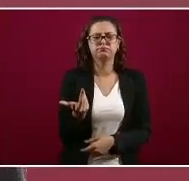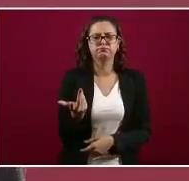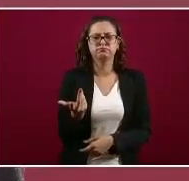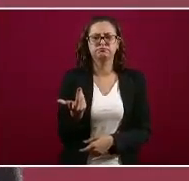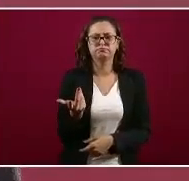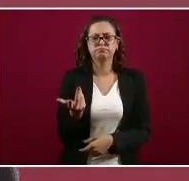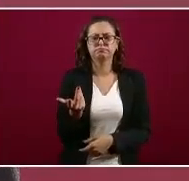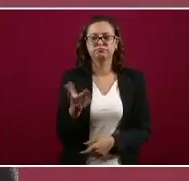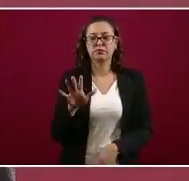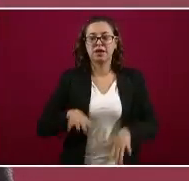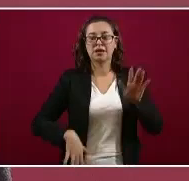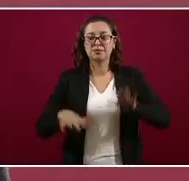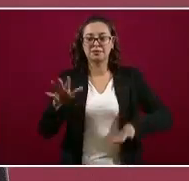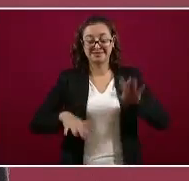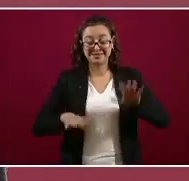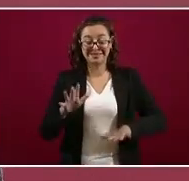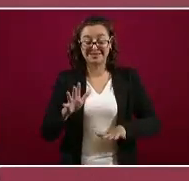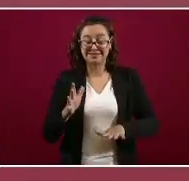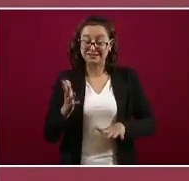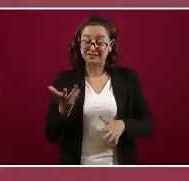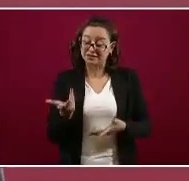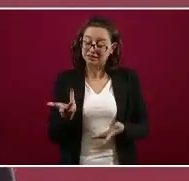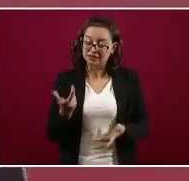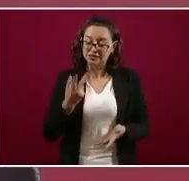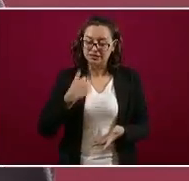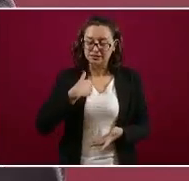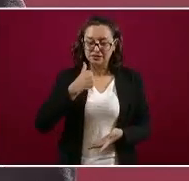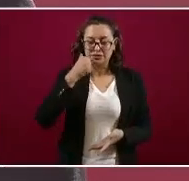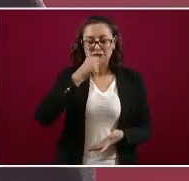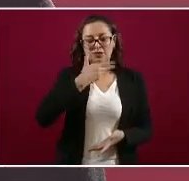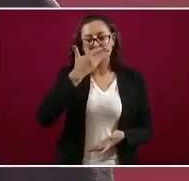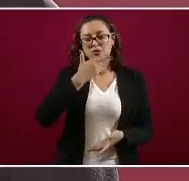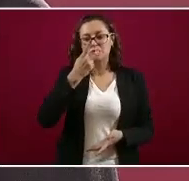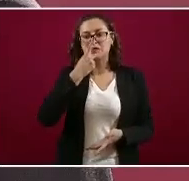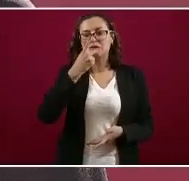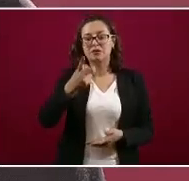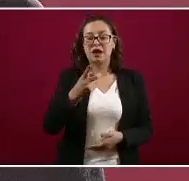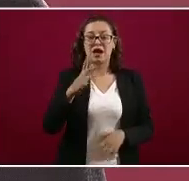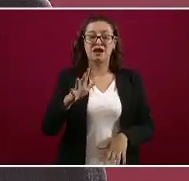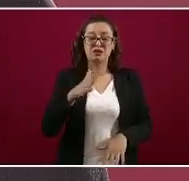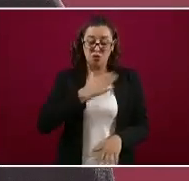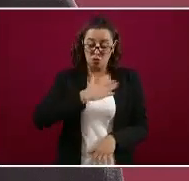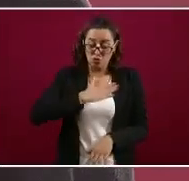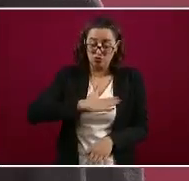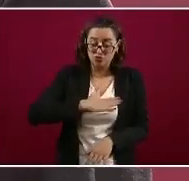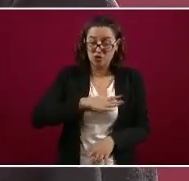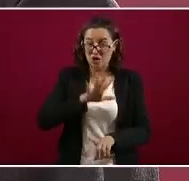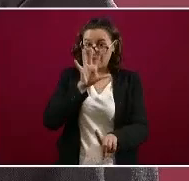a veces también digo que la justicia tarda pero llega